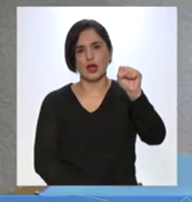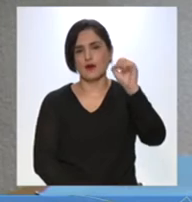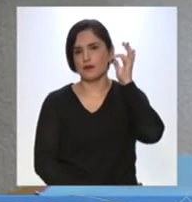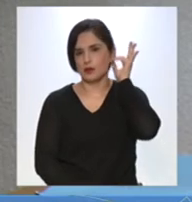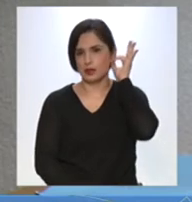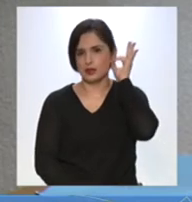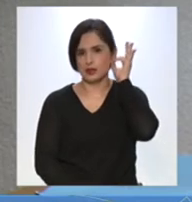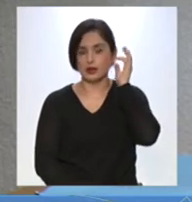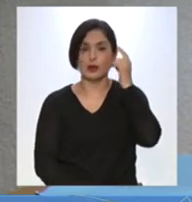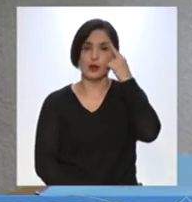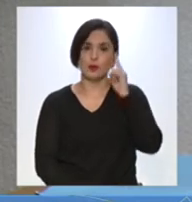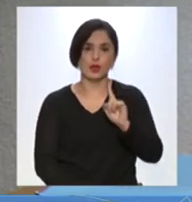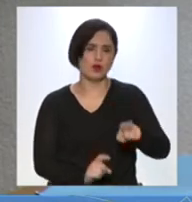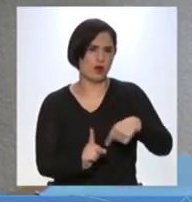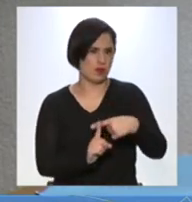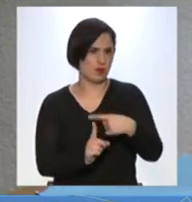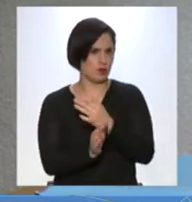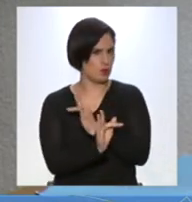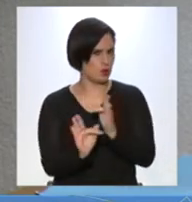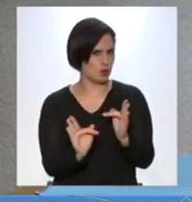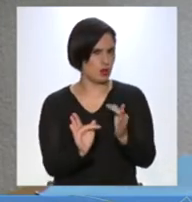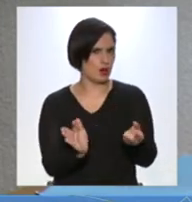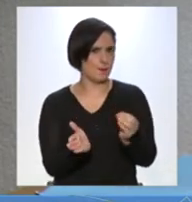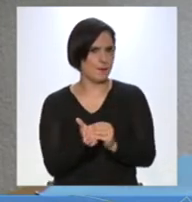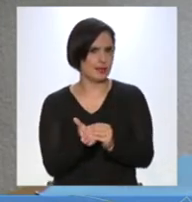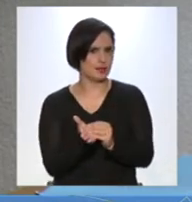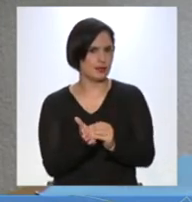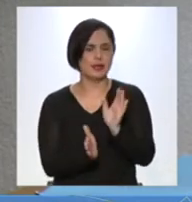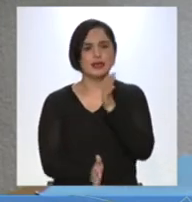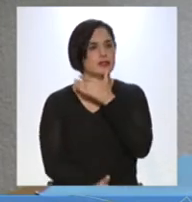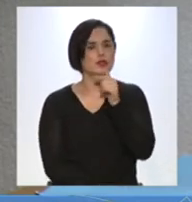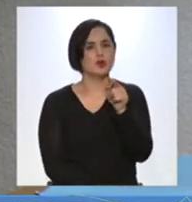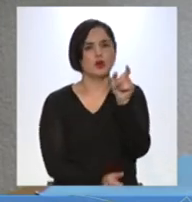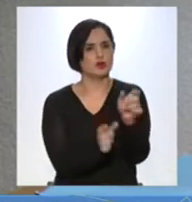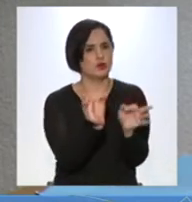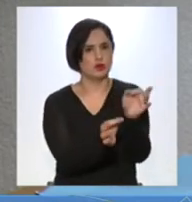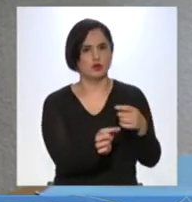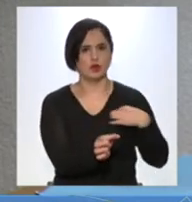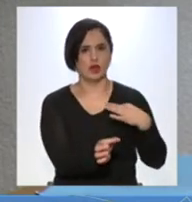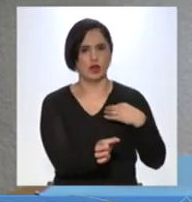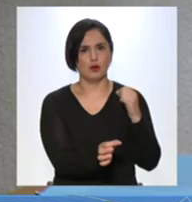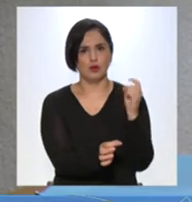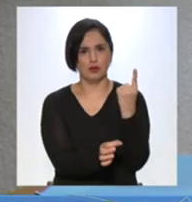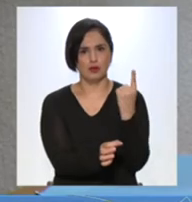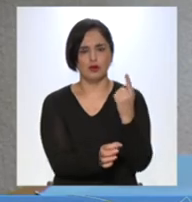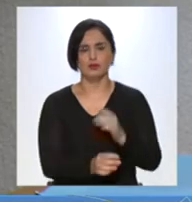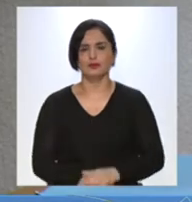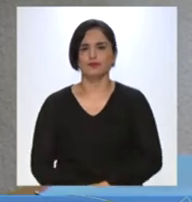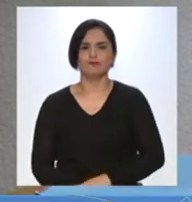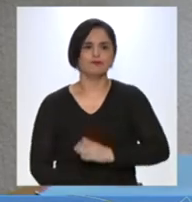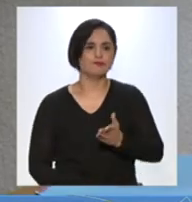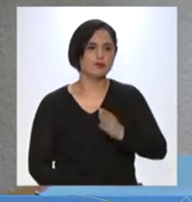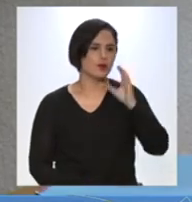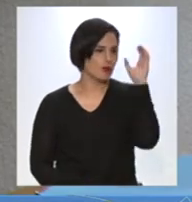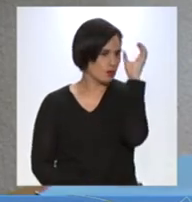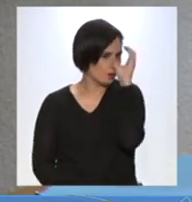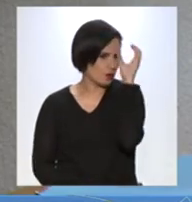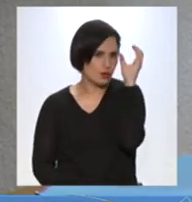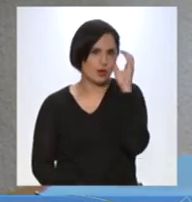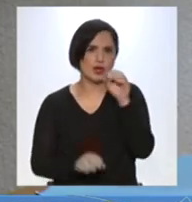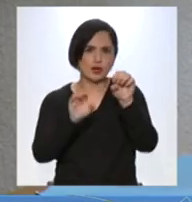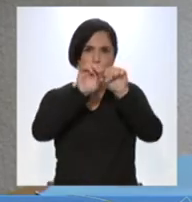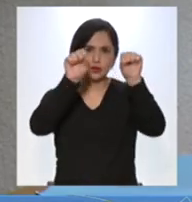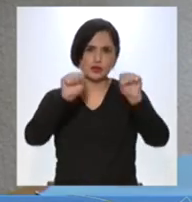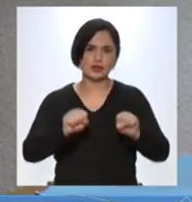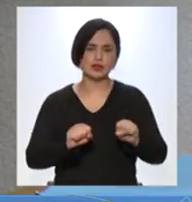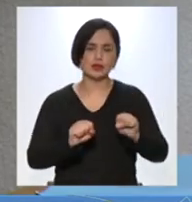agregar además, nunca más sin los ciudadanos. Es por eso que debemos orientar nuestra acción a lograr un sistema de garantías